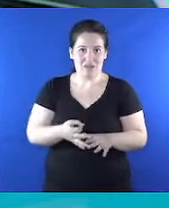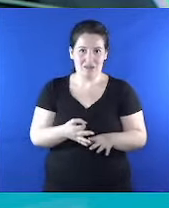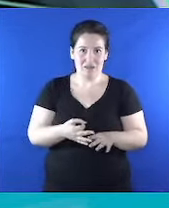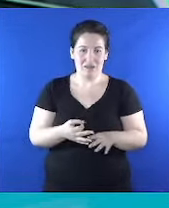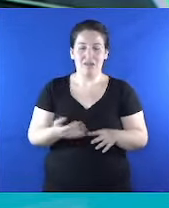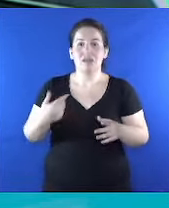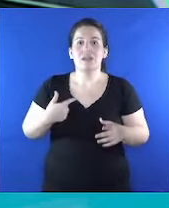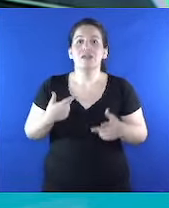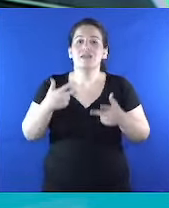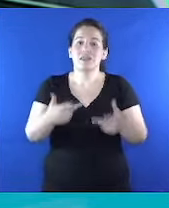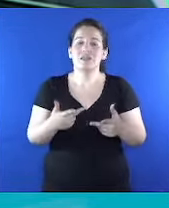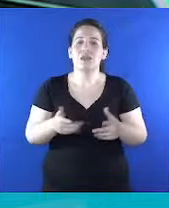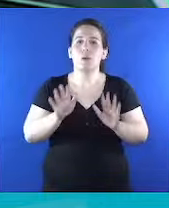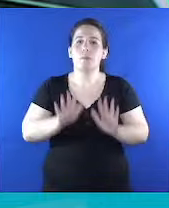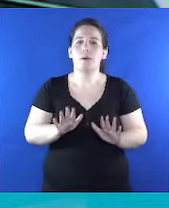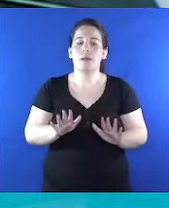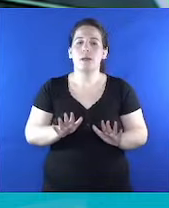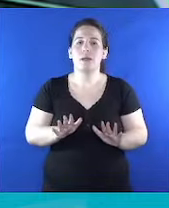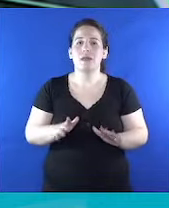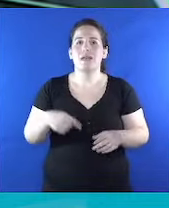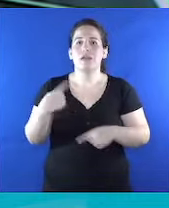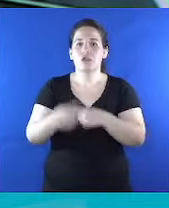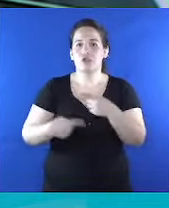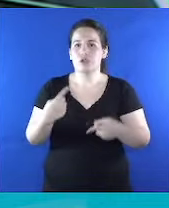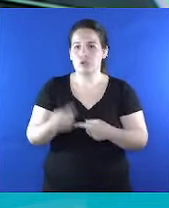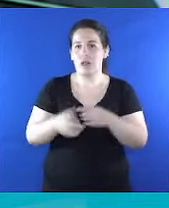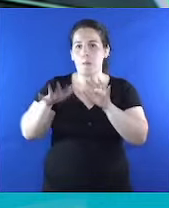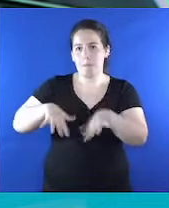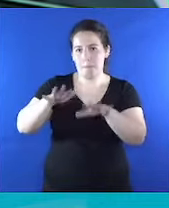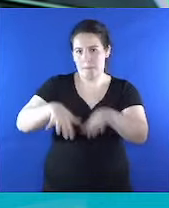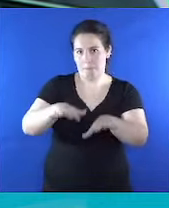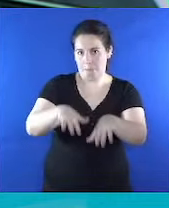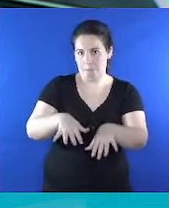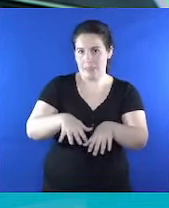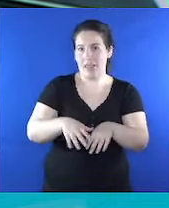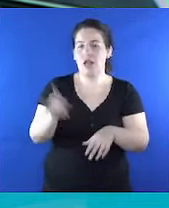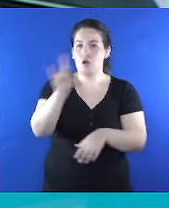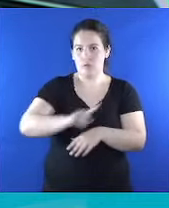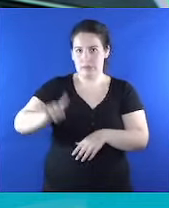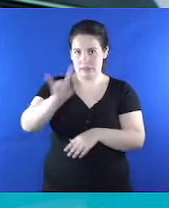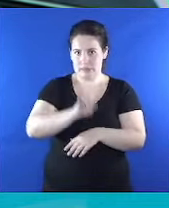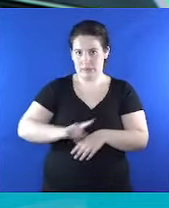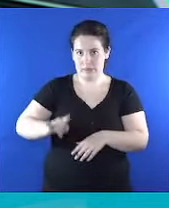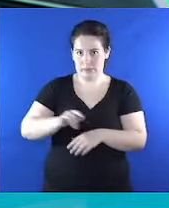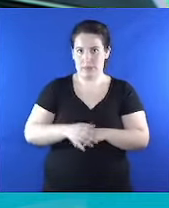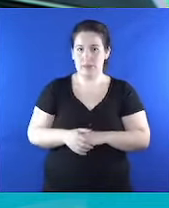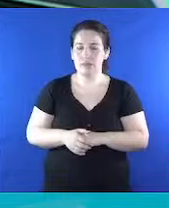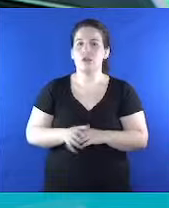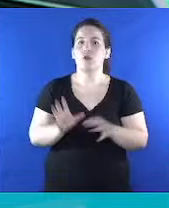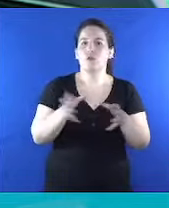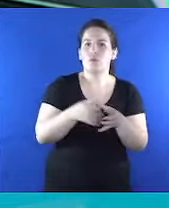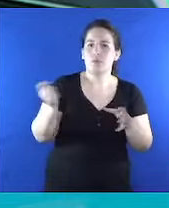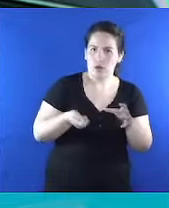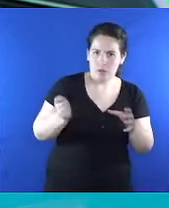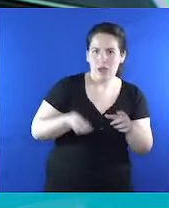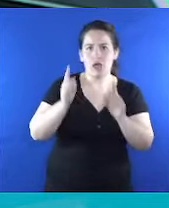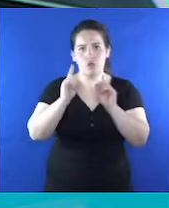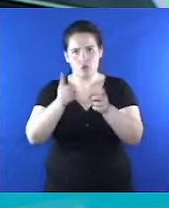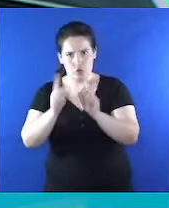y como decía quiero detenerme en la marcha que van a realizar las universidades estudiantes sectores gremiales